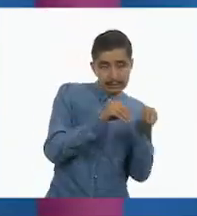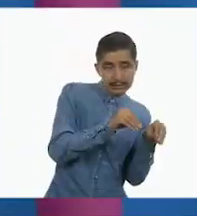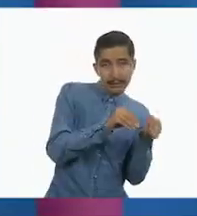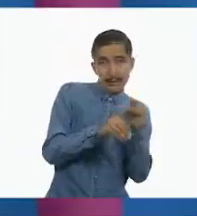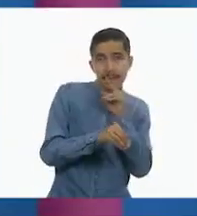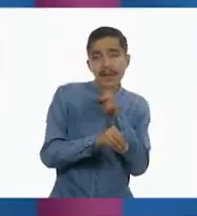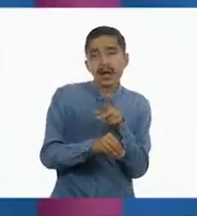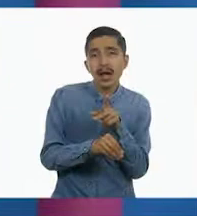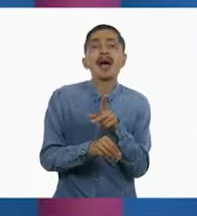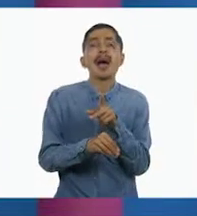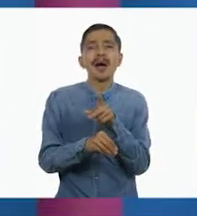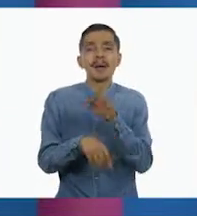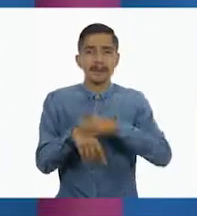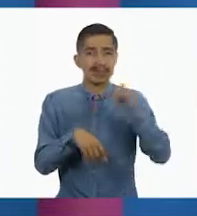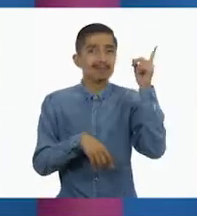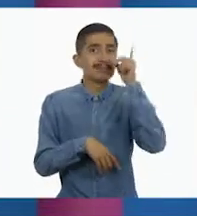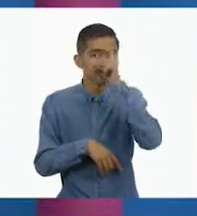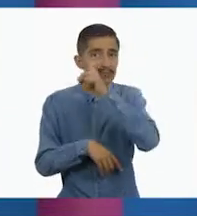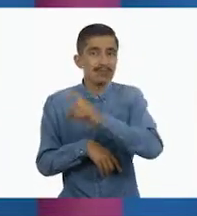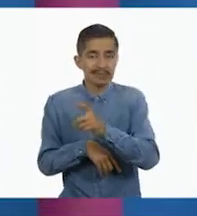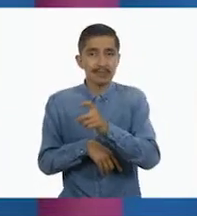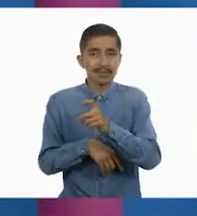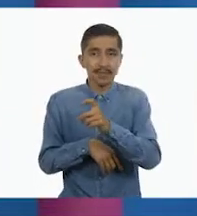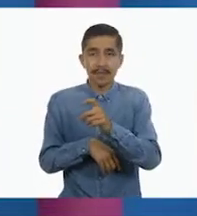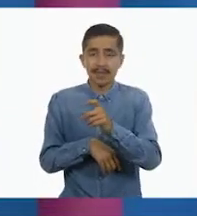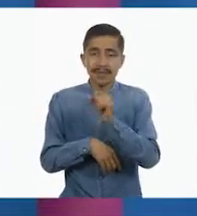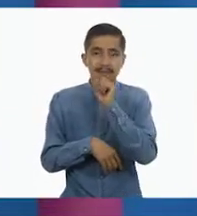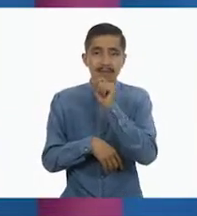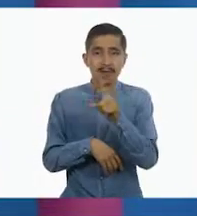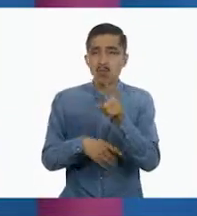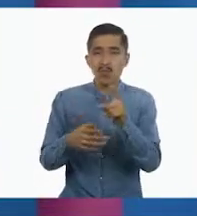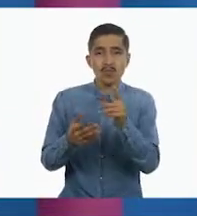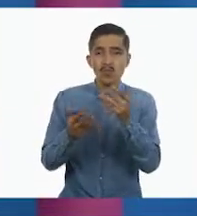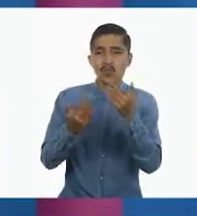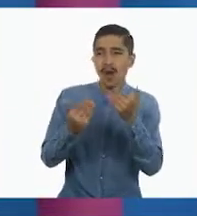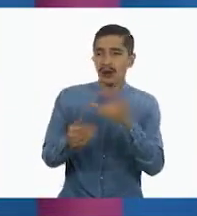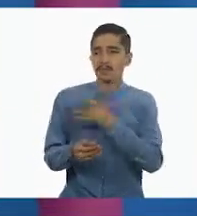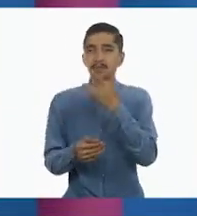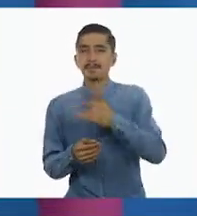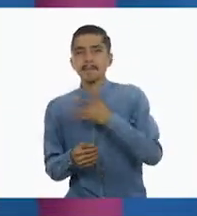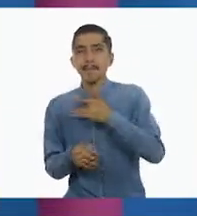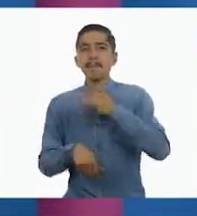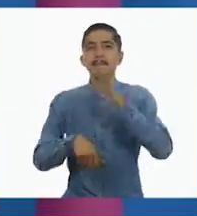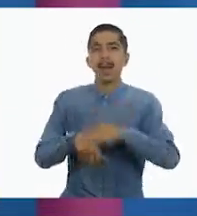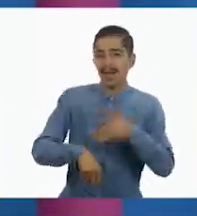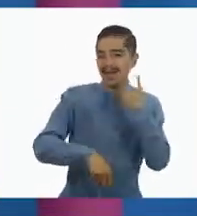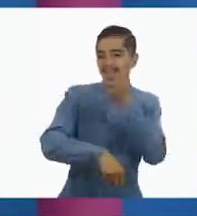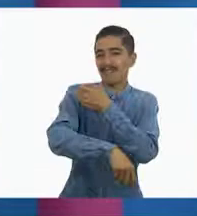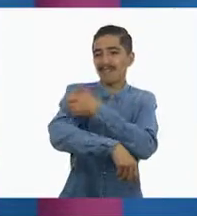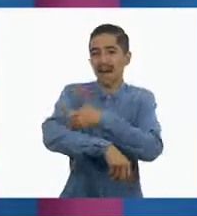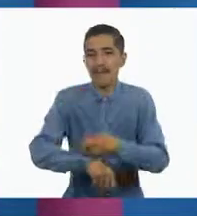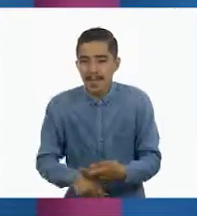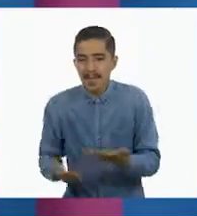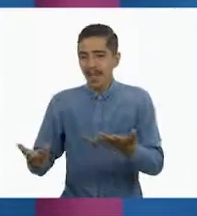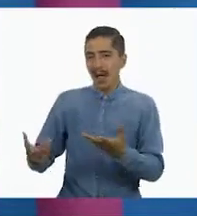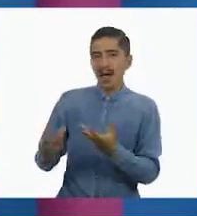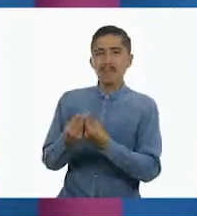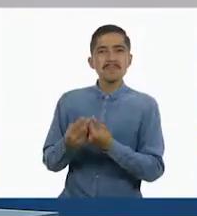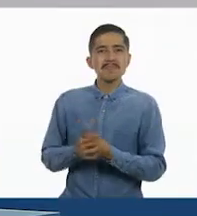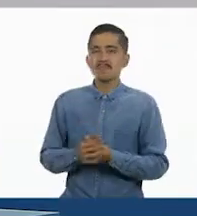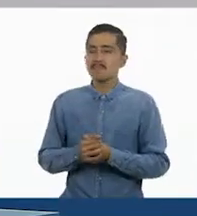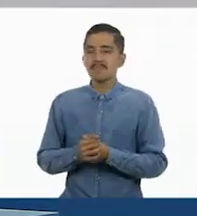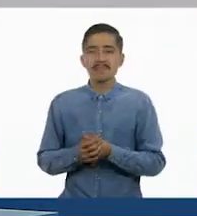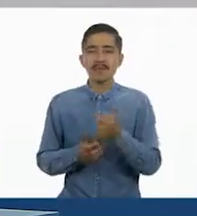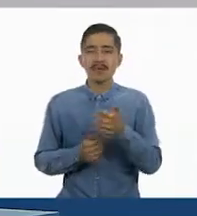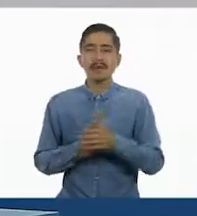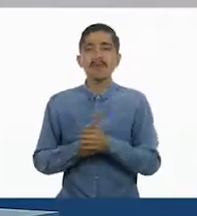una situación tan difícil, pues tampoco quedaban demasiados ánimos como para andar formando una familia. Sí, así es.